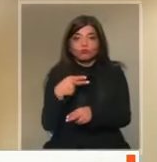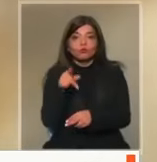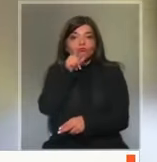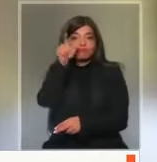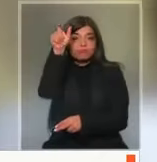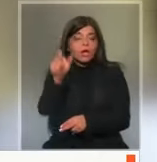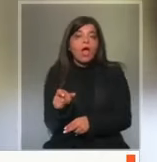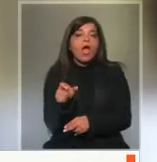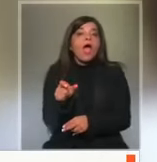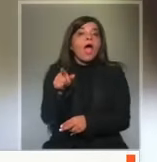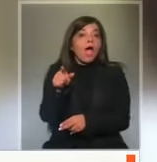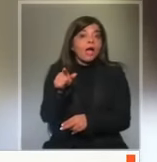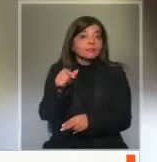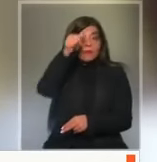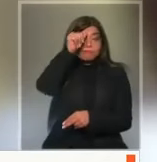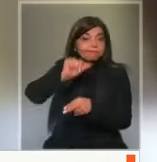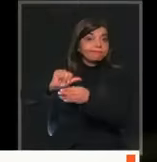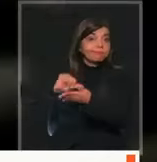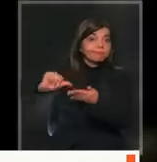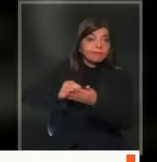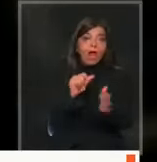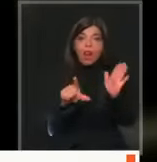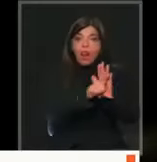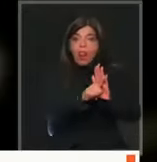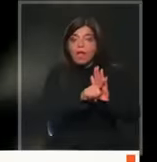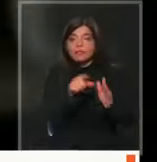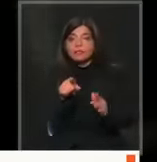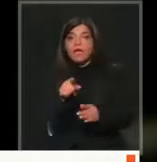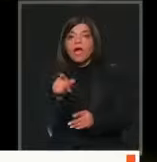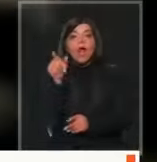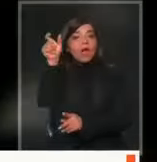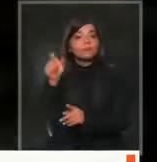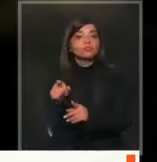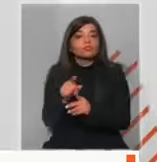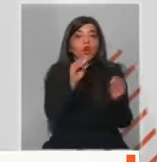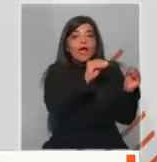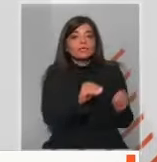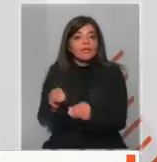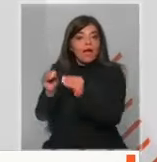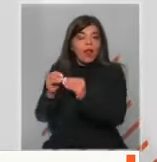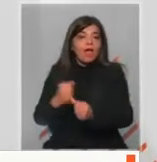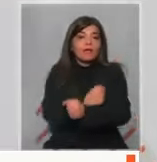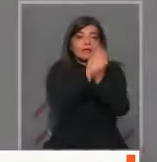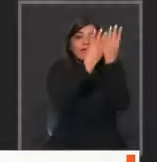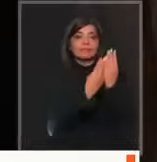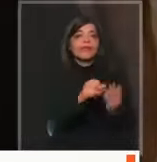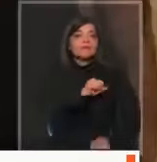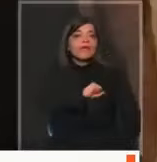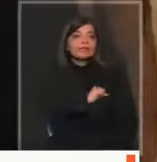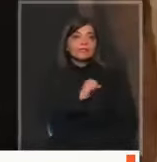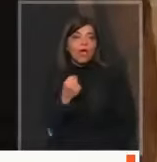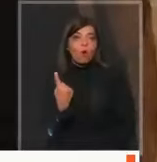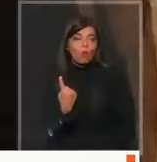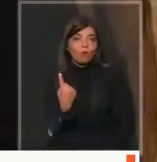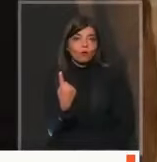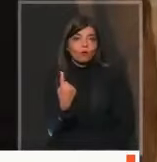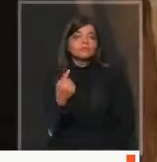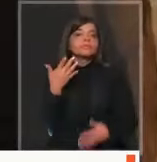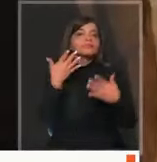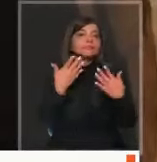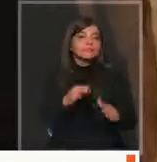joven infractor de ley. Uno de los agresores fue trasladado a la cárcel Santiago 1. Porque ya